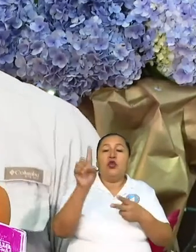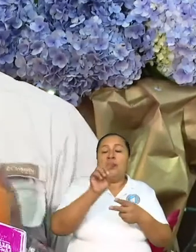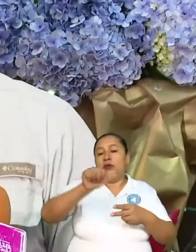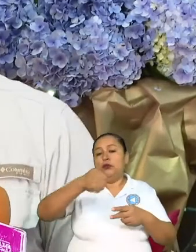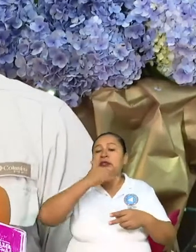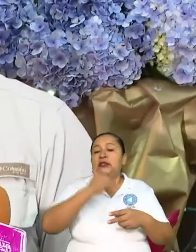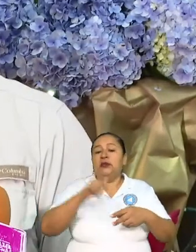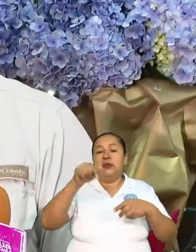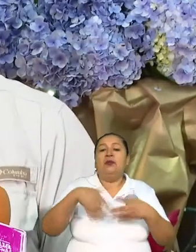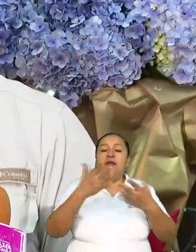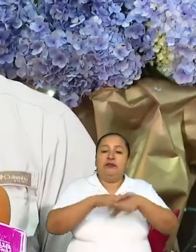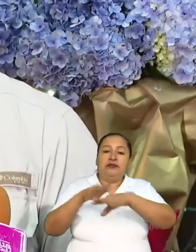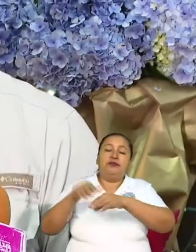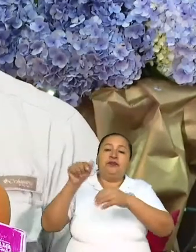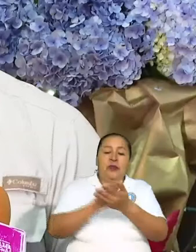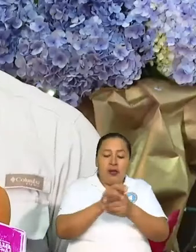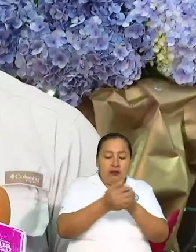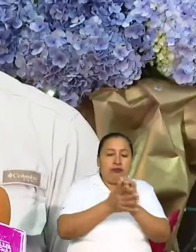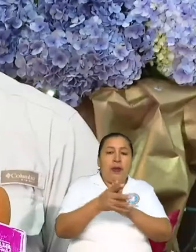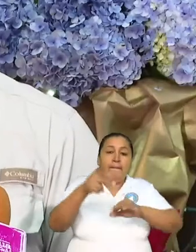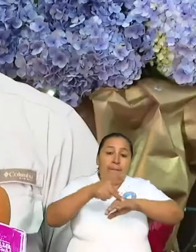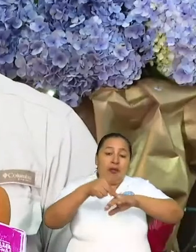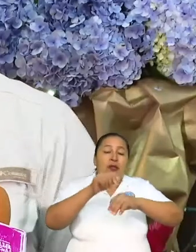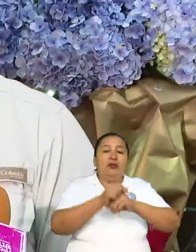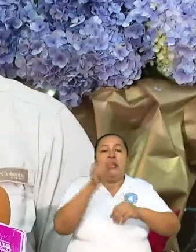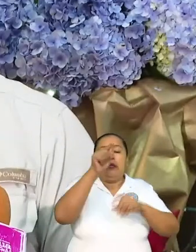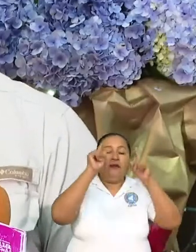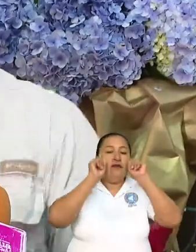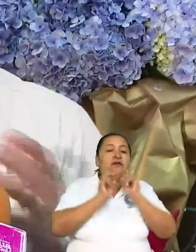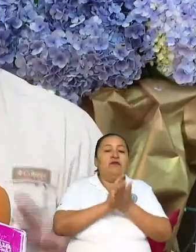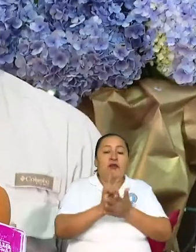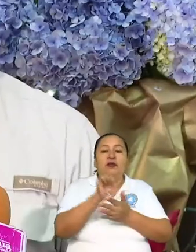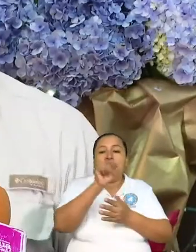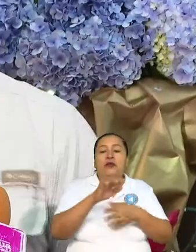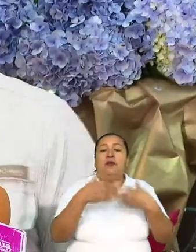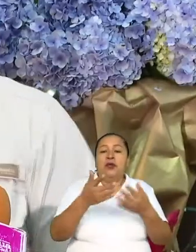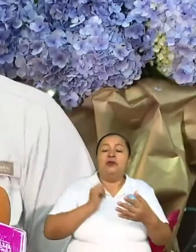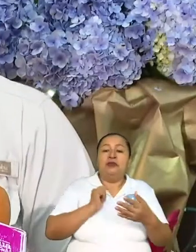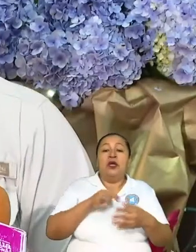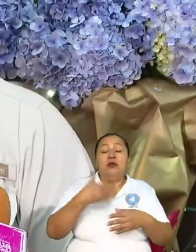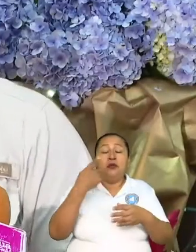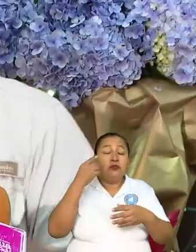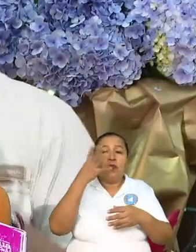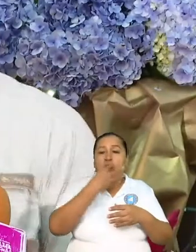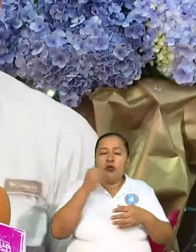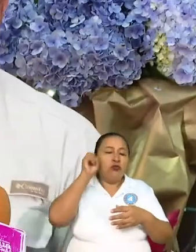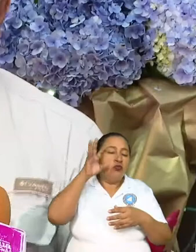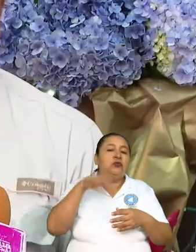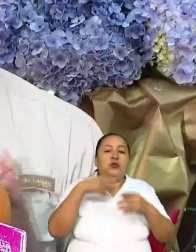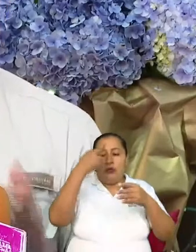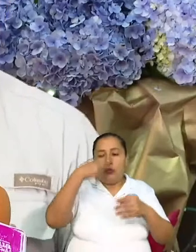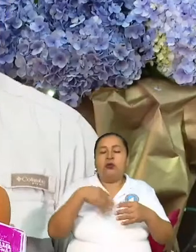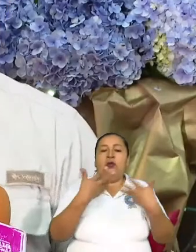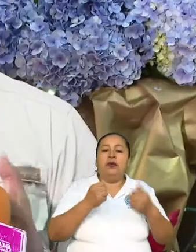diciembre también los invitamos a la lavada de la plata, esto en el viejo Chinandega, que aparte de hacer un turismo religioso, también